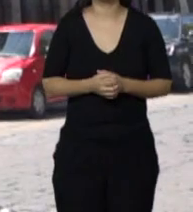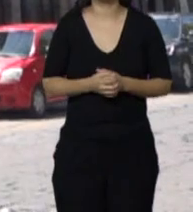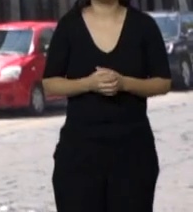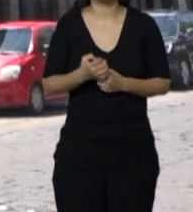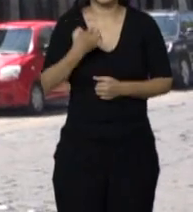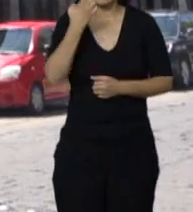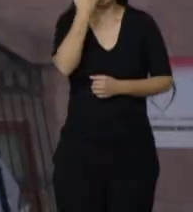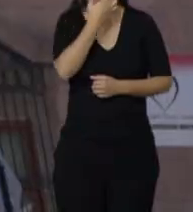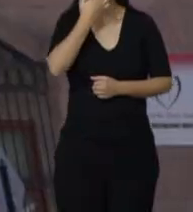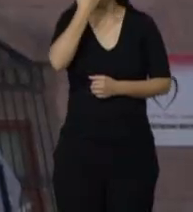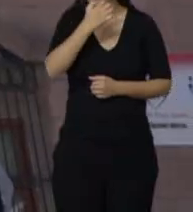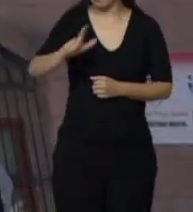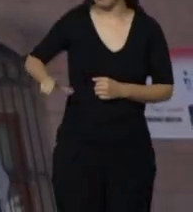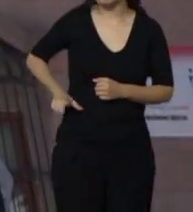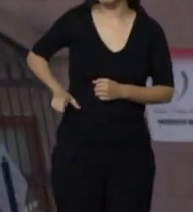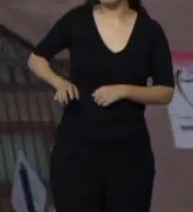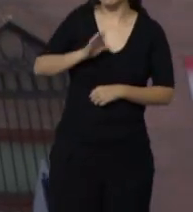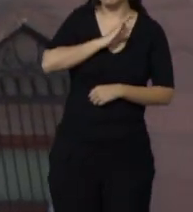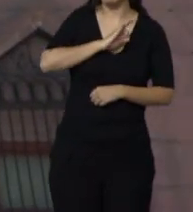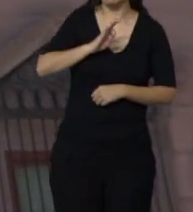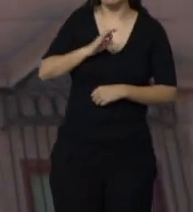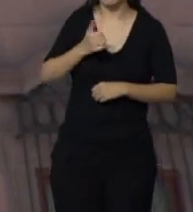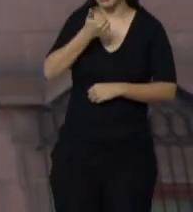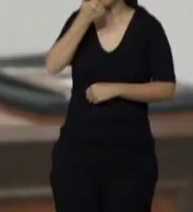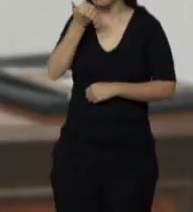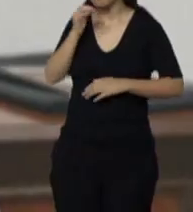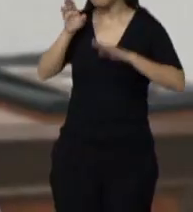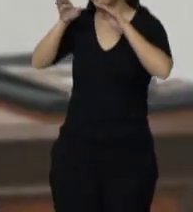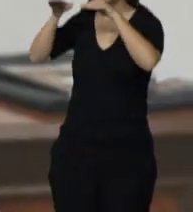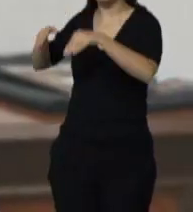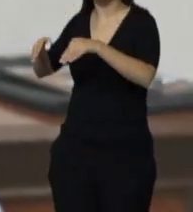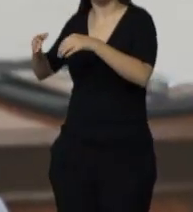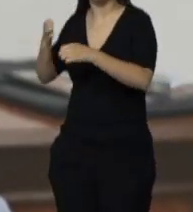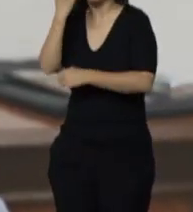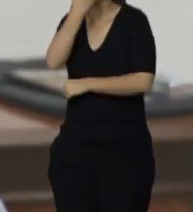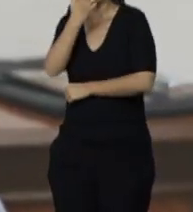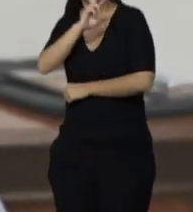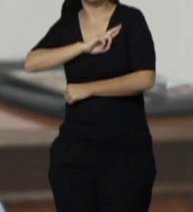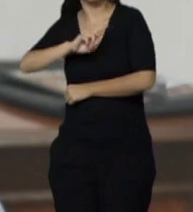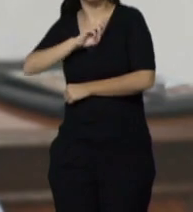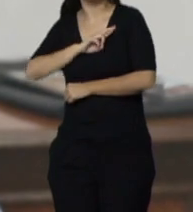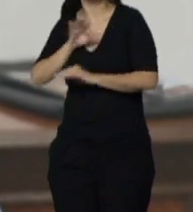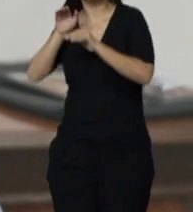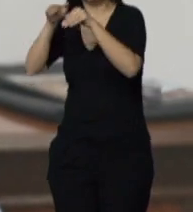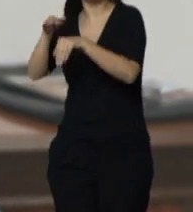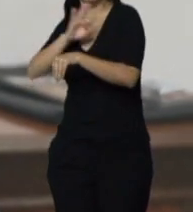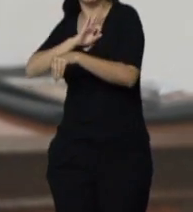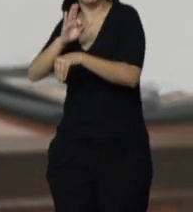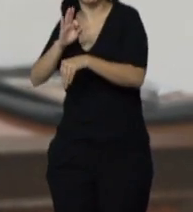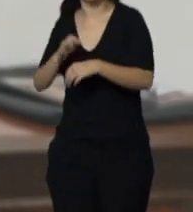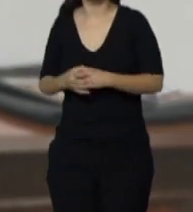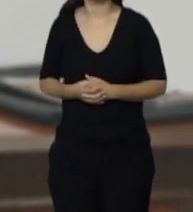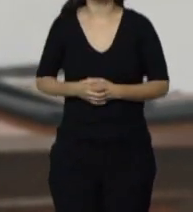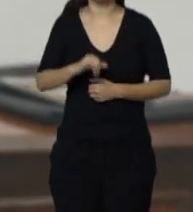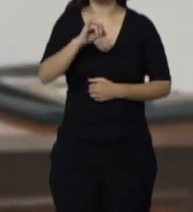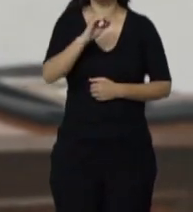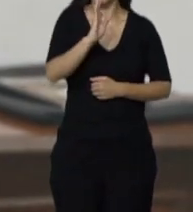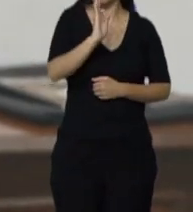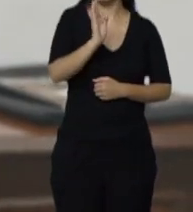de los alumnos que salgan de colegios privados si estamos en condiciones de aceptar